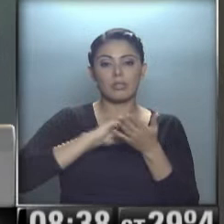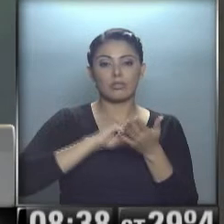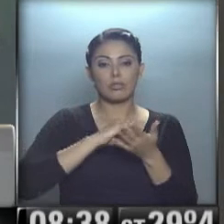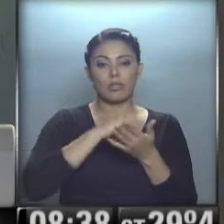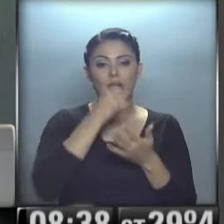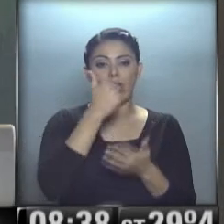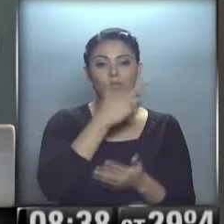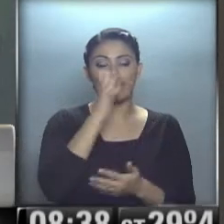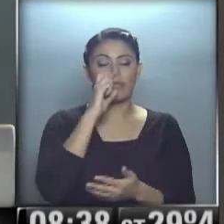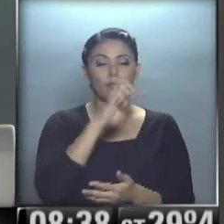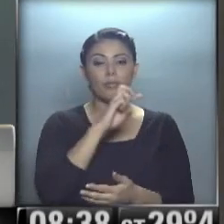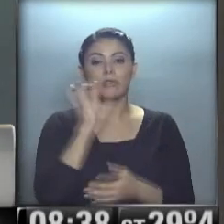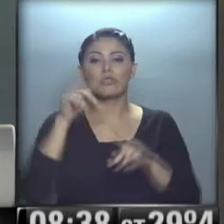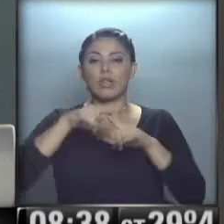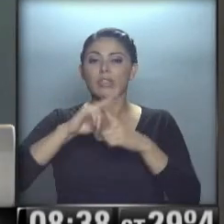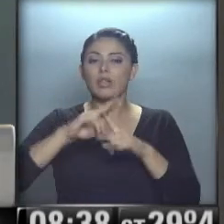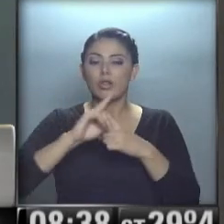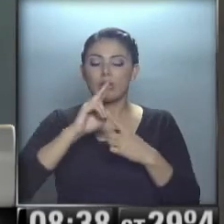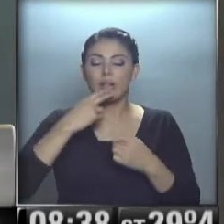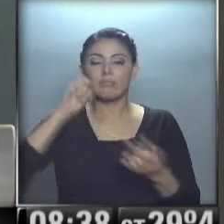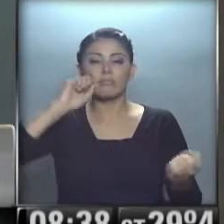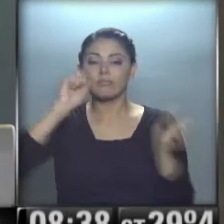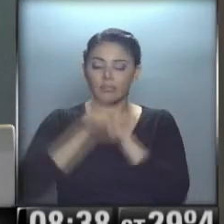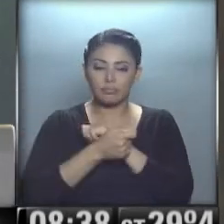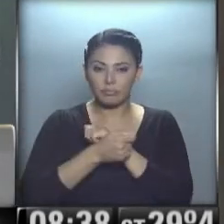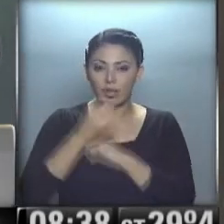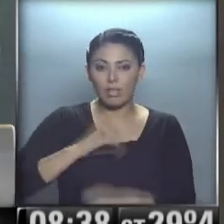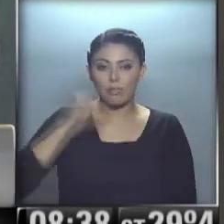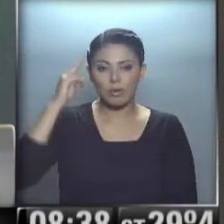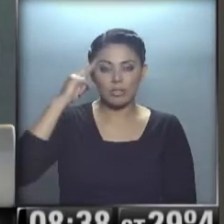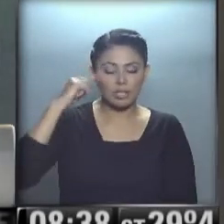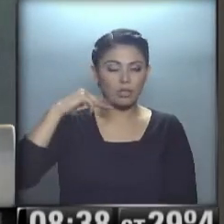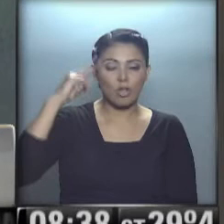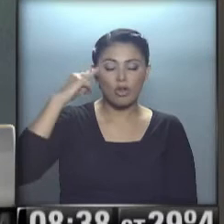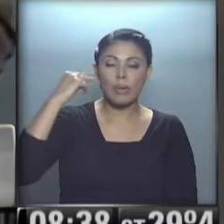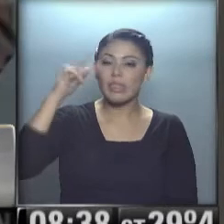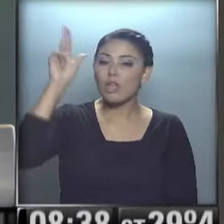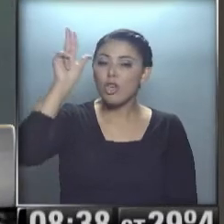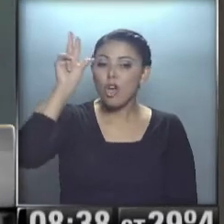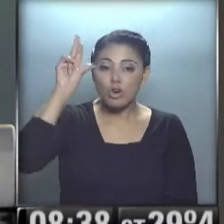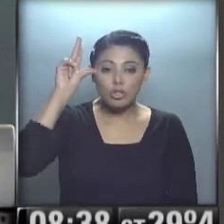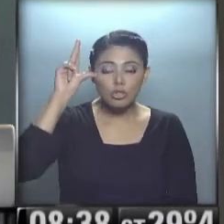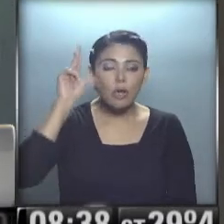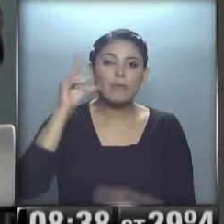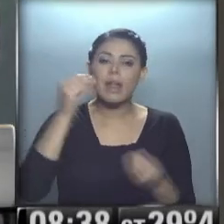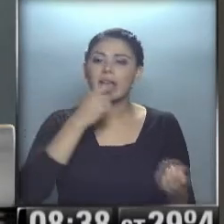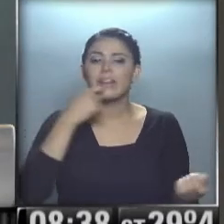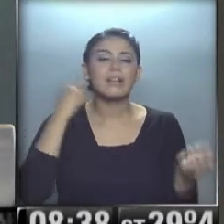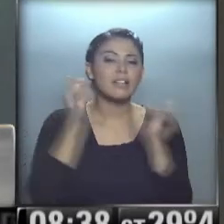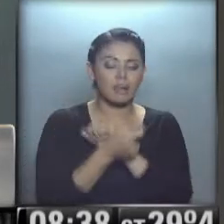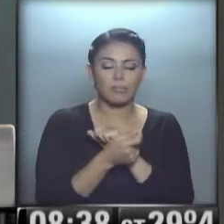para la sustitución de la tecnología de los controladores fiscales que data del año 1998. ¿Con qué objetivo? Con